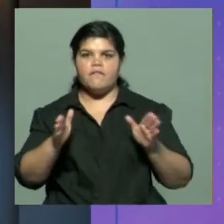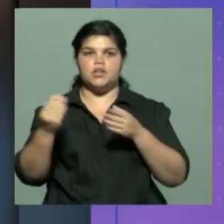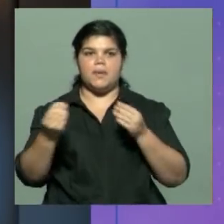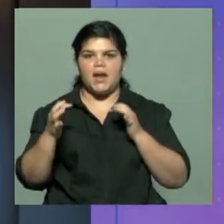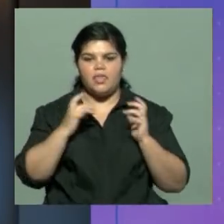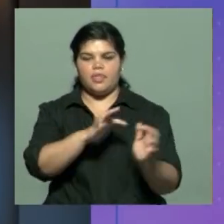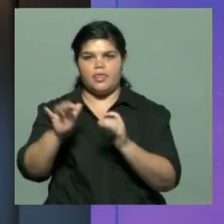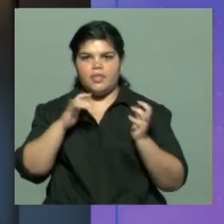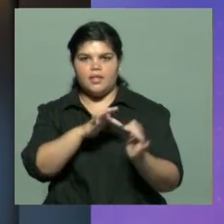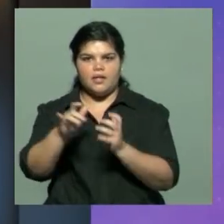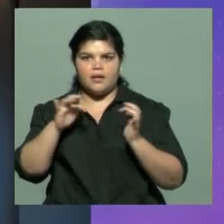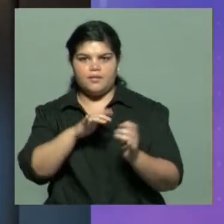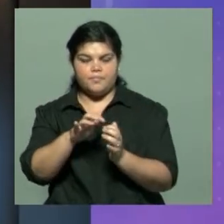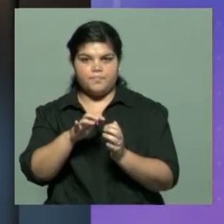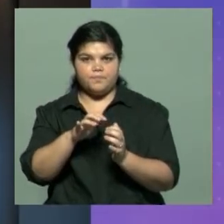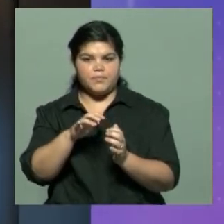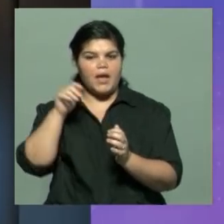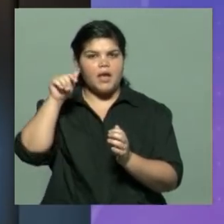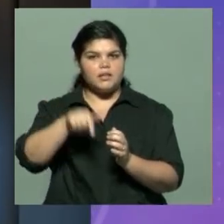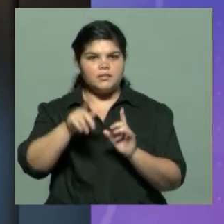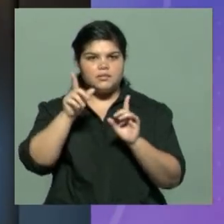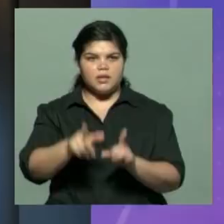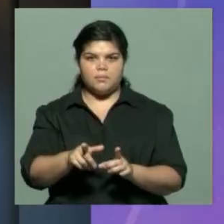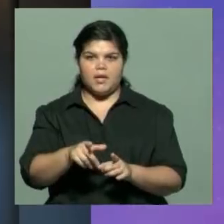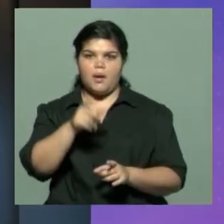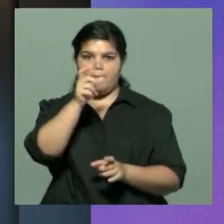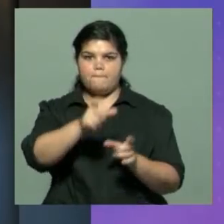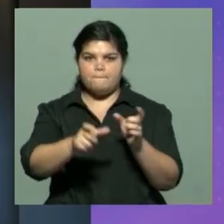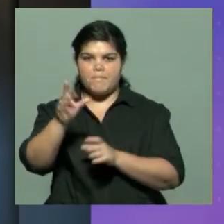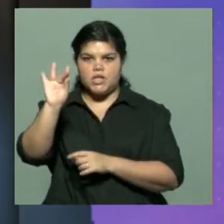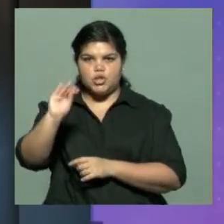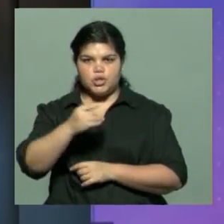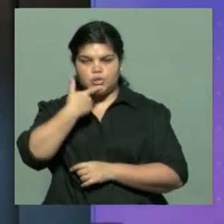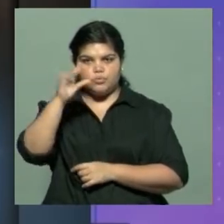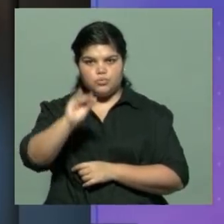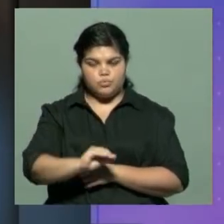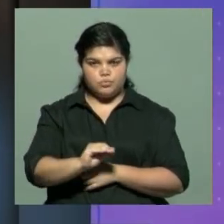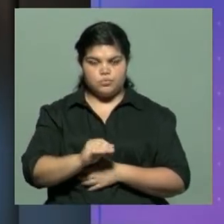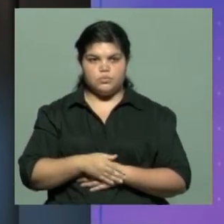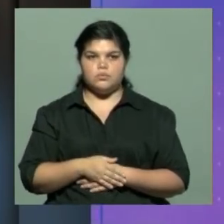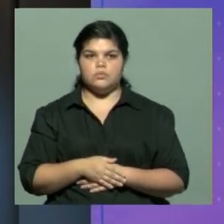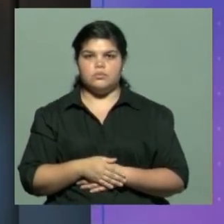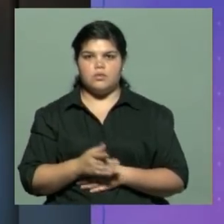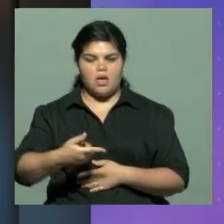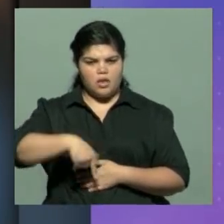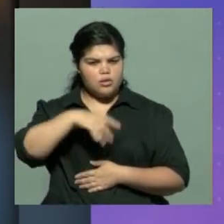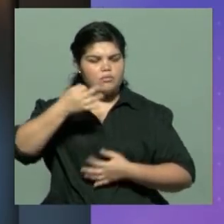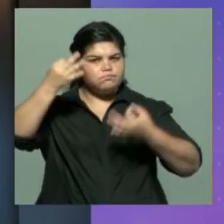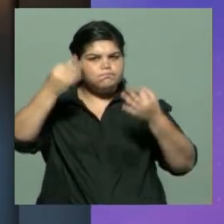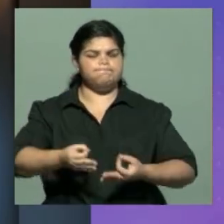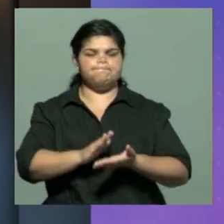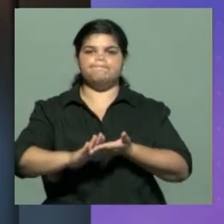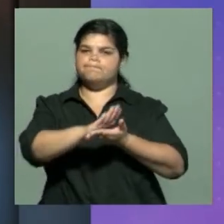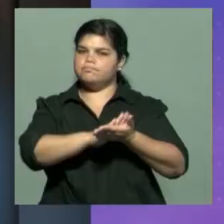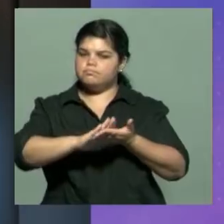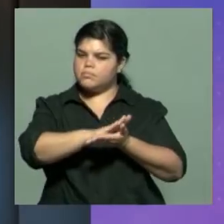debata y que los parlamentarios tengan bien fundado su voto, porque